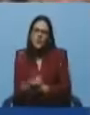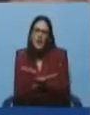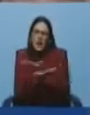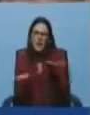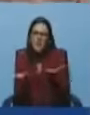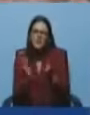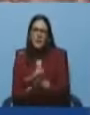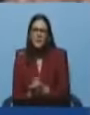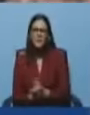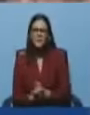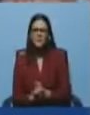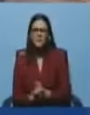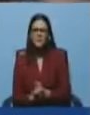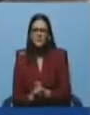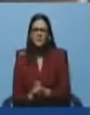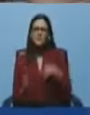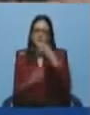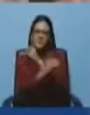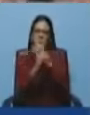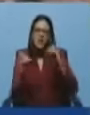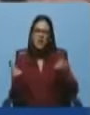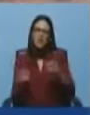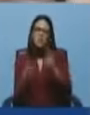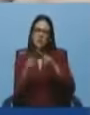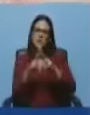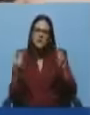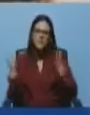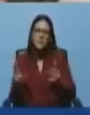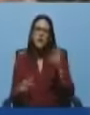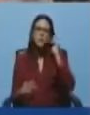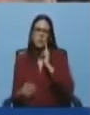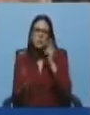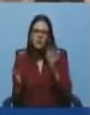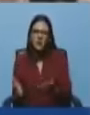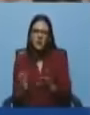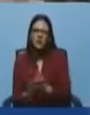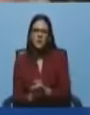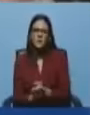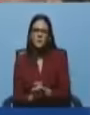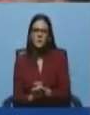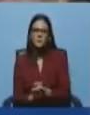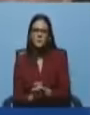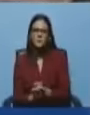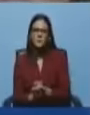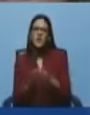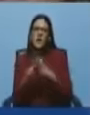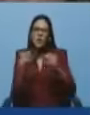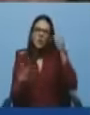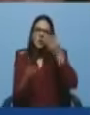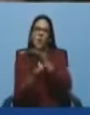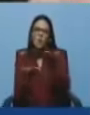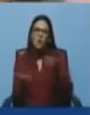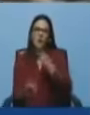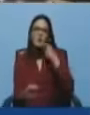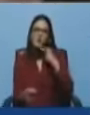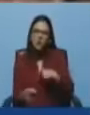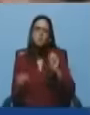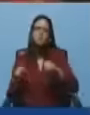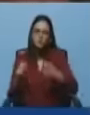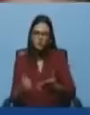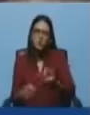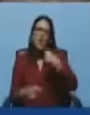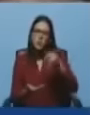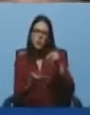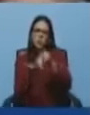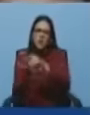desde la diplomacia de paz bolivariana, a todo el pueblo de Rusia. Estamos